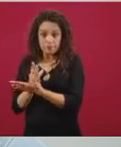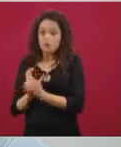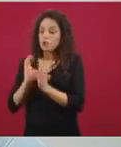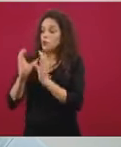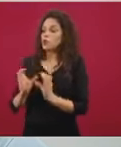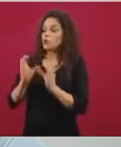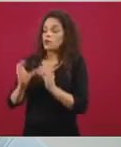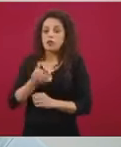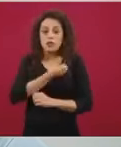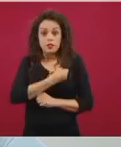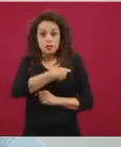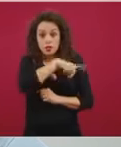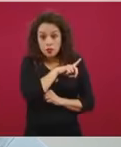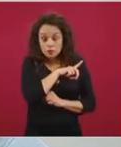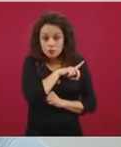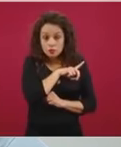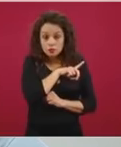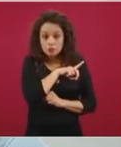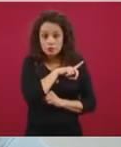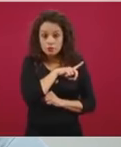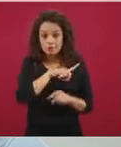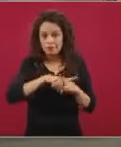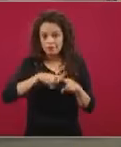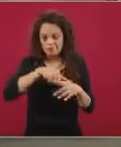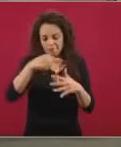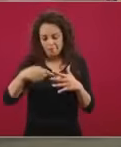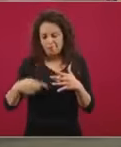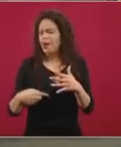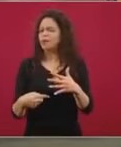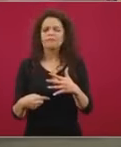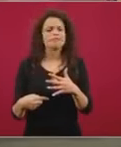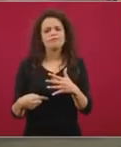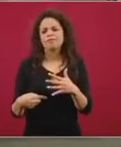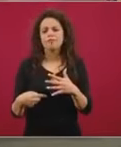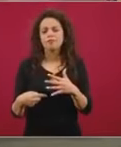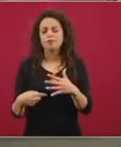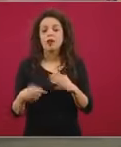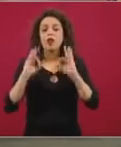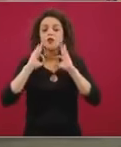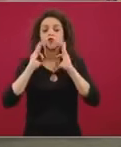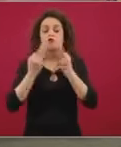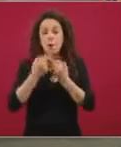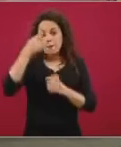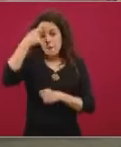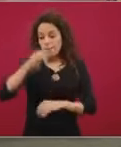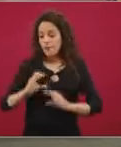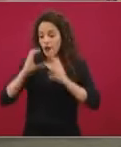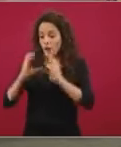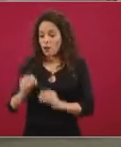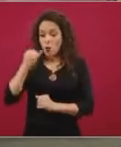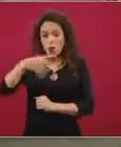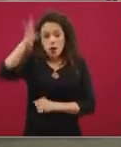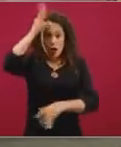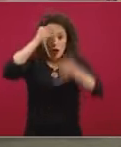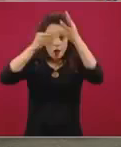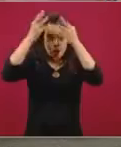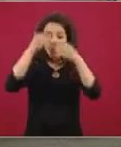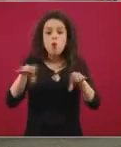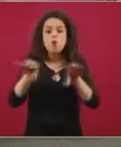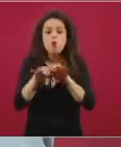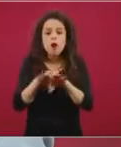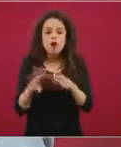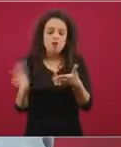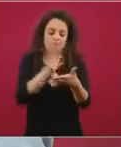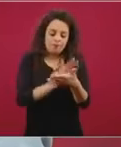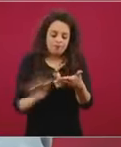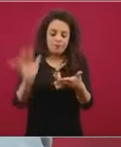cuidándose de salud y demás, sino una forma de cuidarse y aprender es leyendo. Entonces, pero la